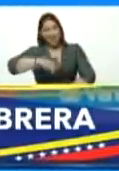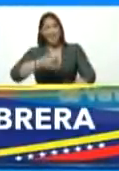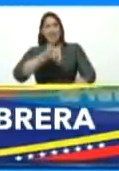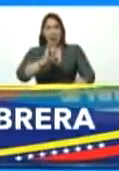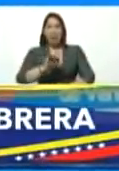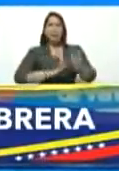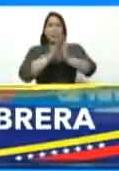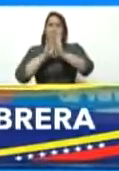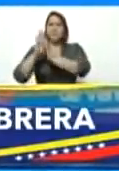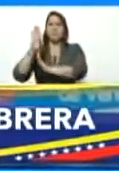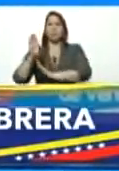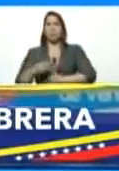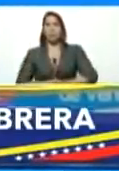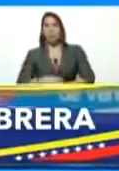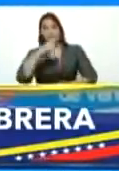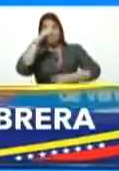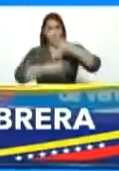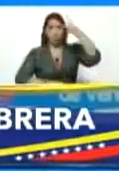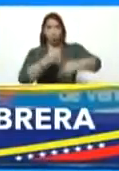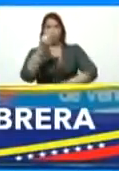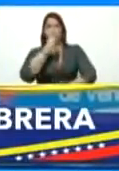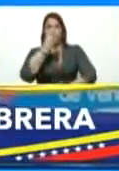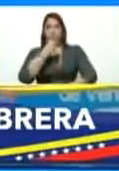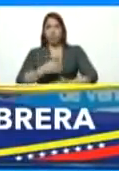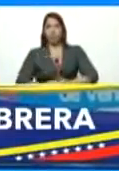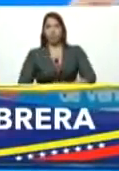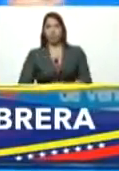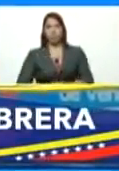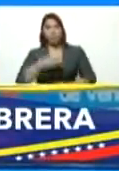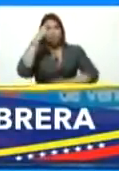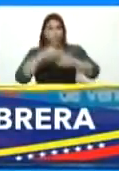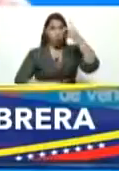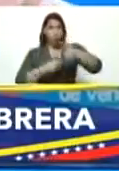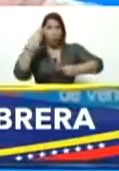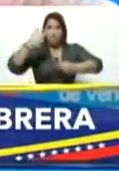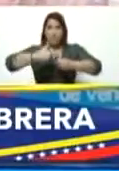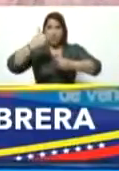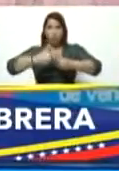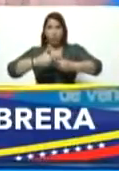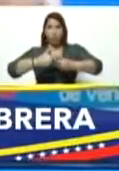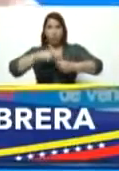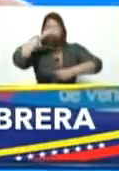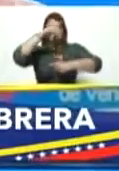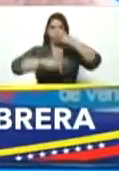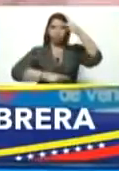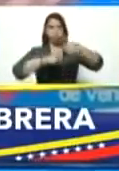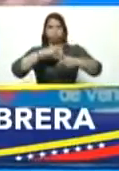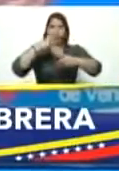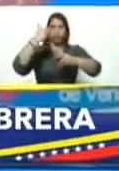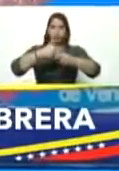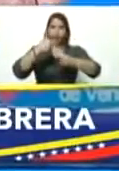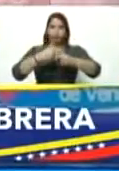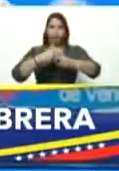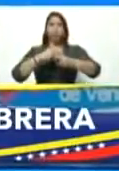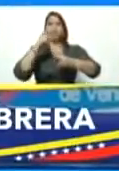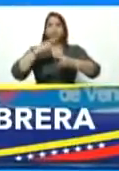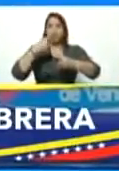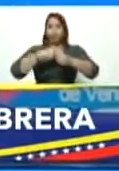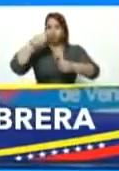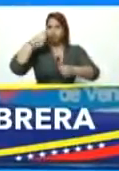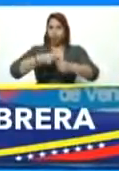crecimiento de la producción de alimentos de la producción petrolera de la producción de gasolina de la producción de